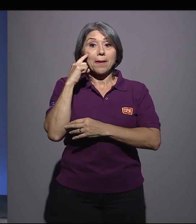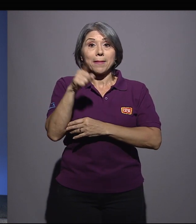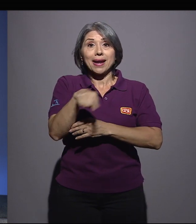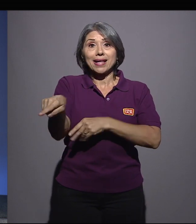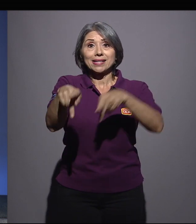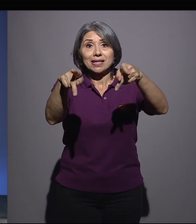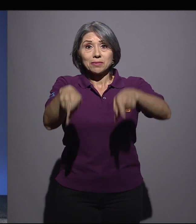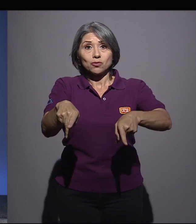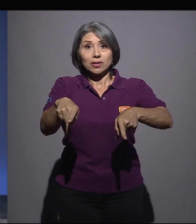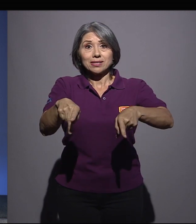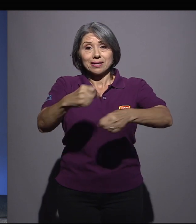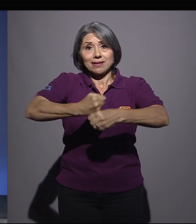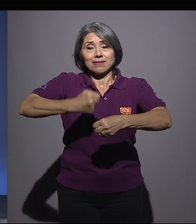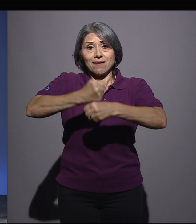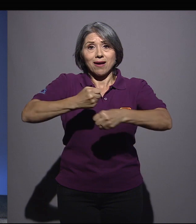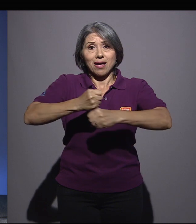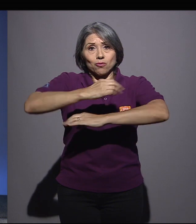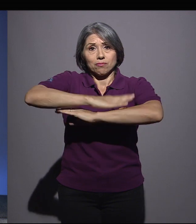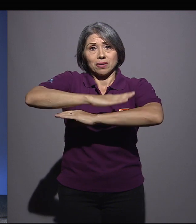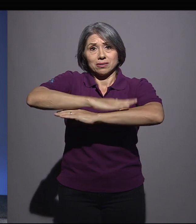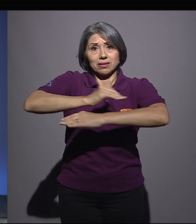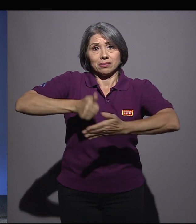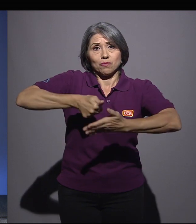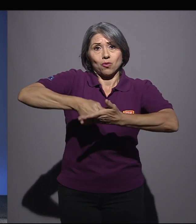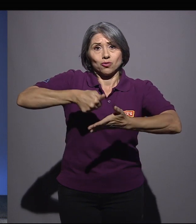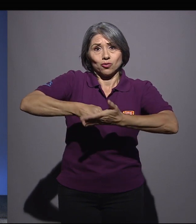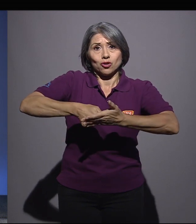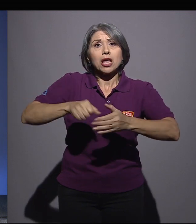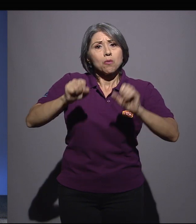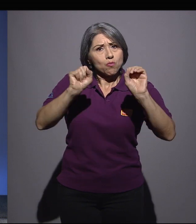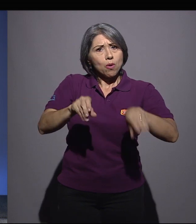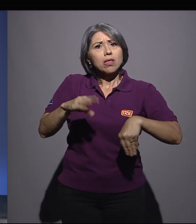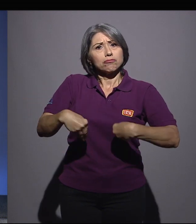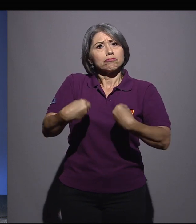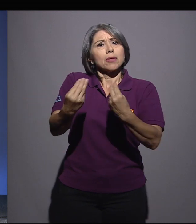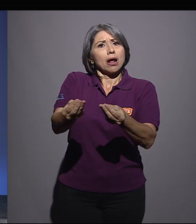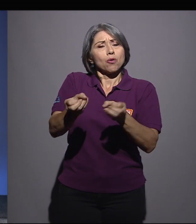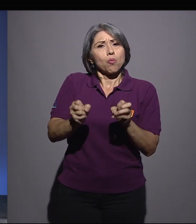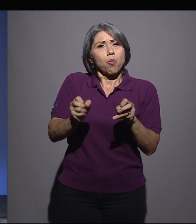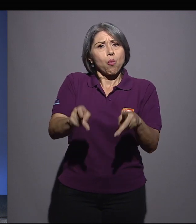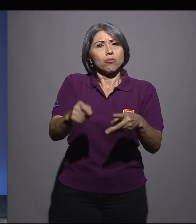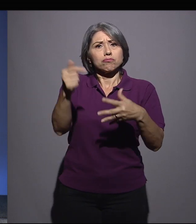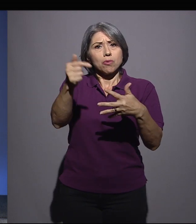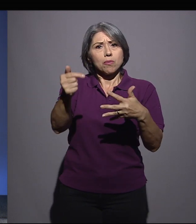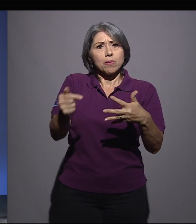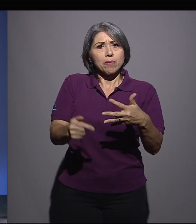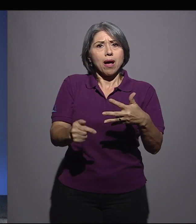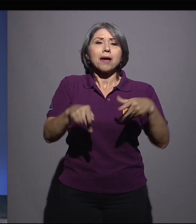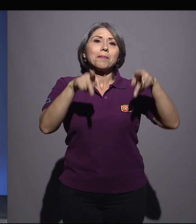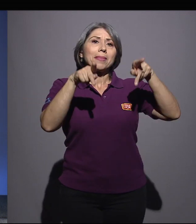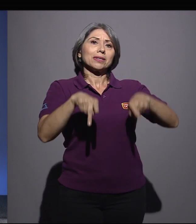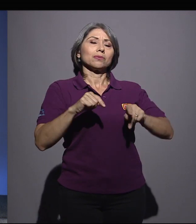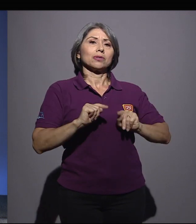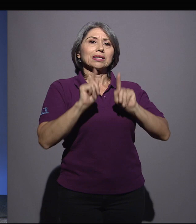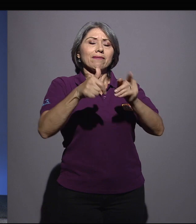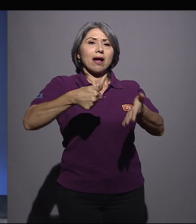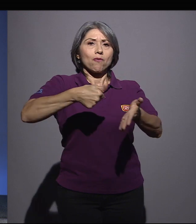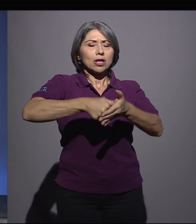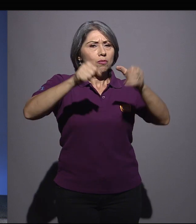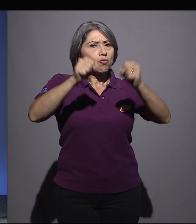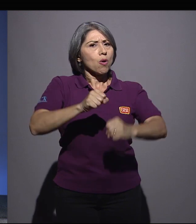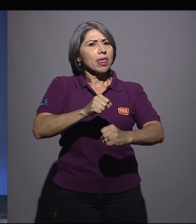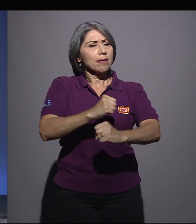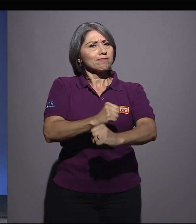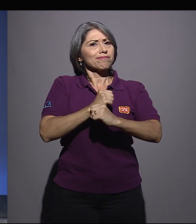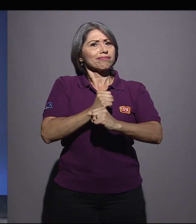a disposición ese día de las elecciones para que las personas puedan garantizar un voto realmente con toda